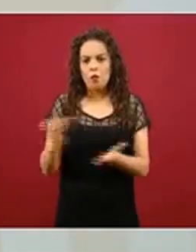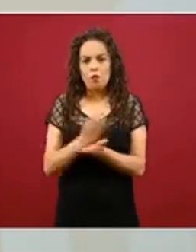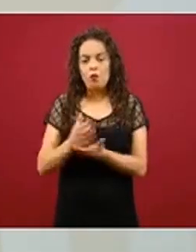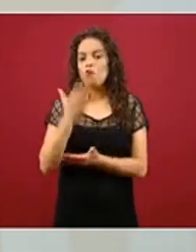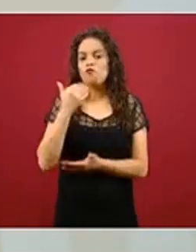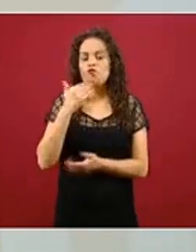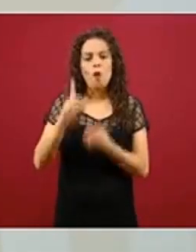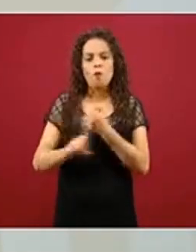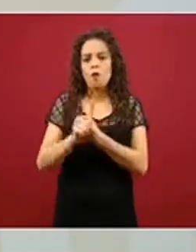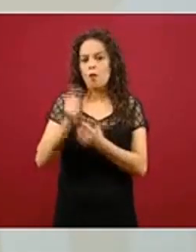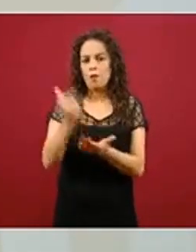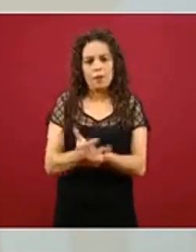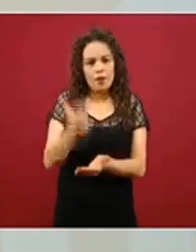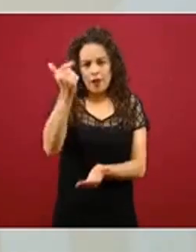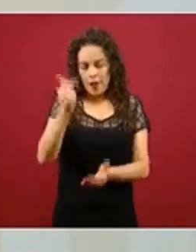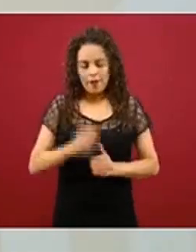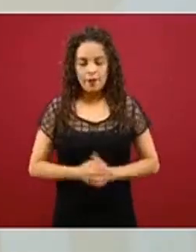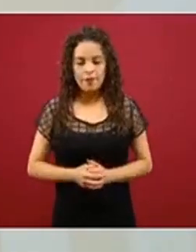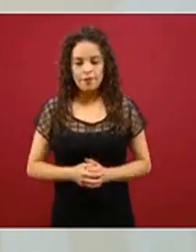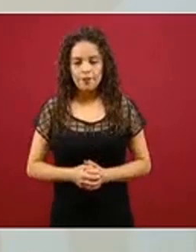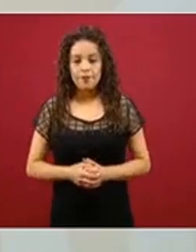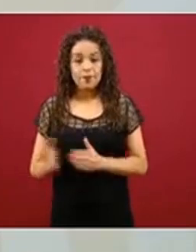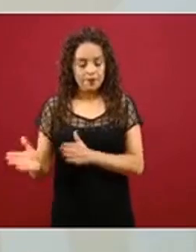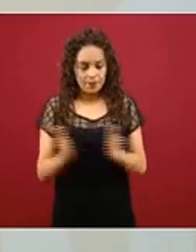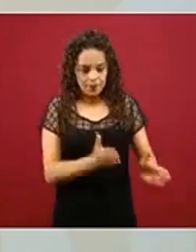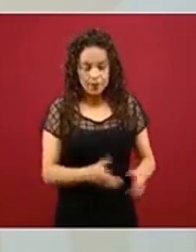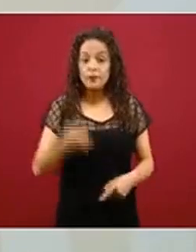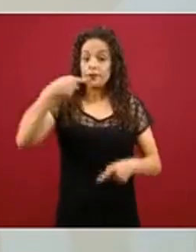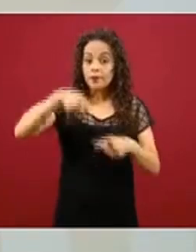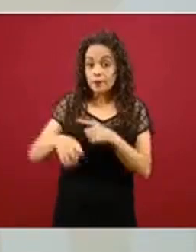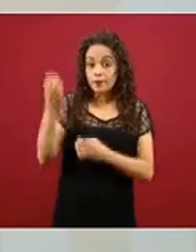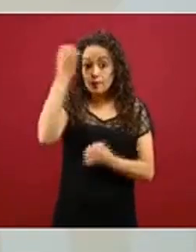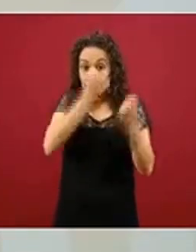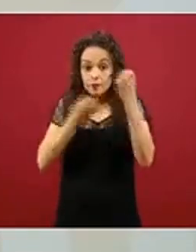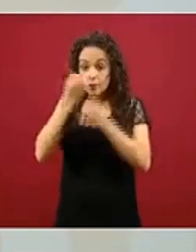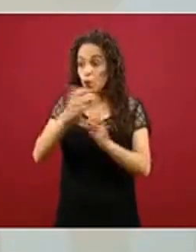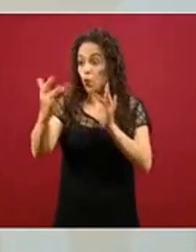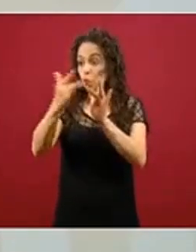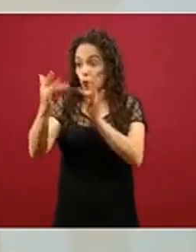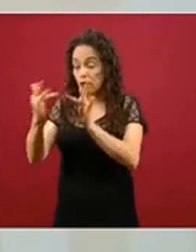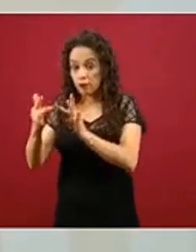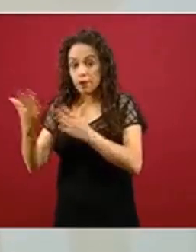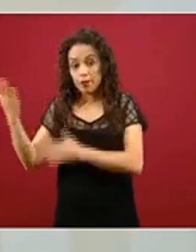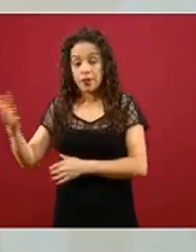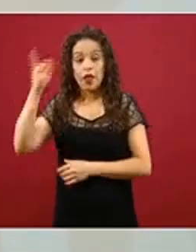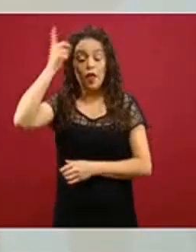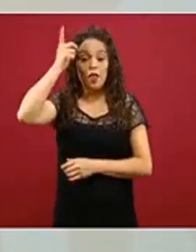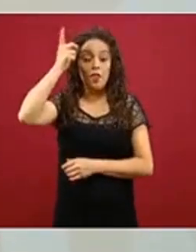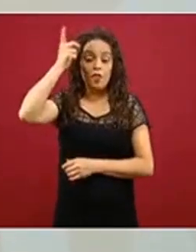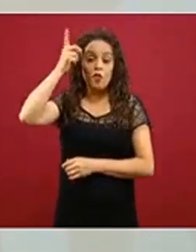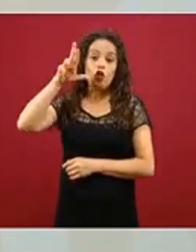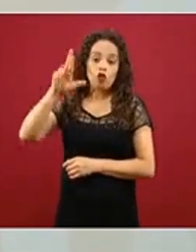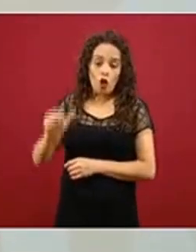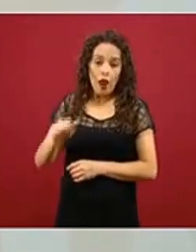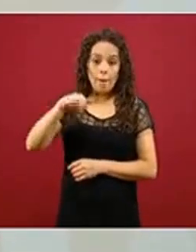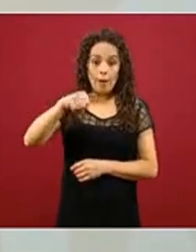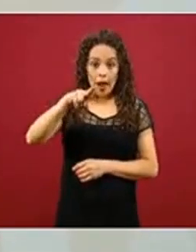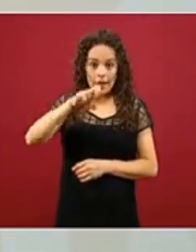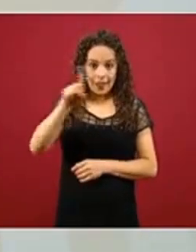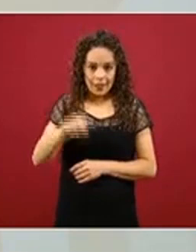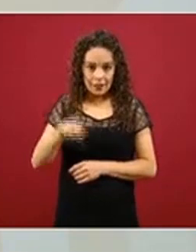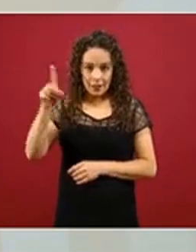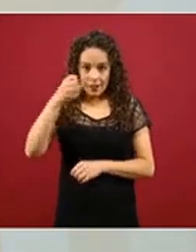complicación. Y se ha iniciado el estudio de contactos. La doctora Márquez, efectivamente, secretaria de Economía, ha